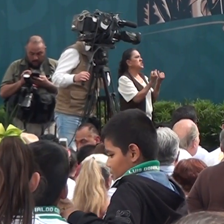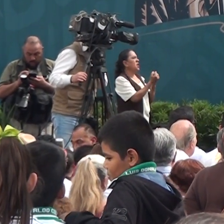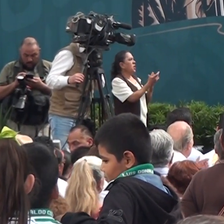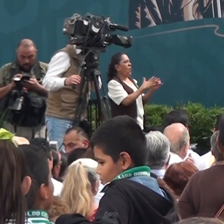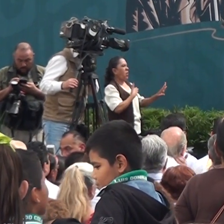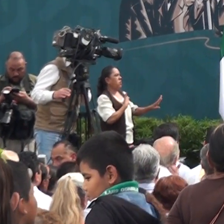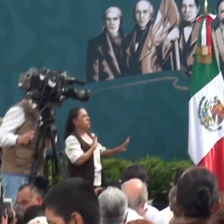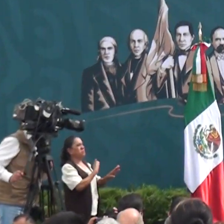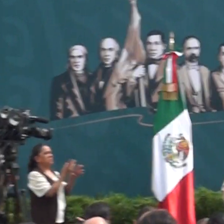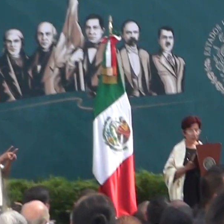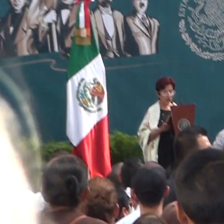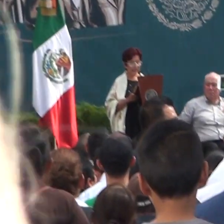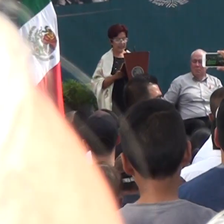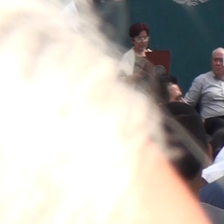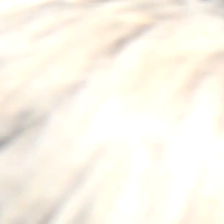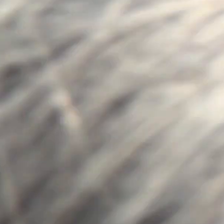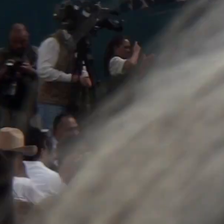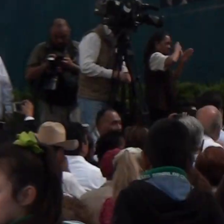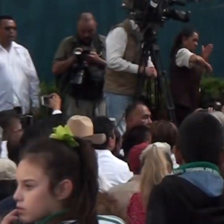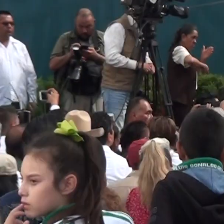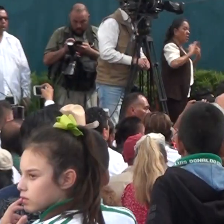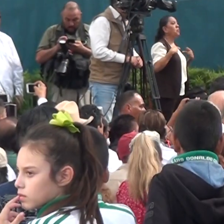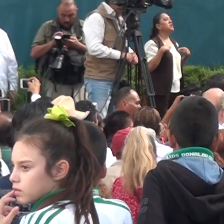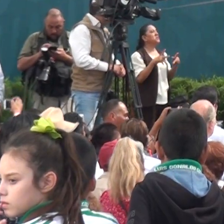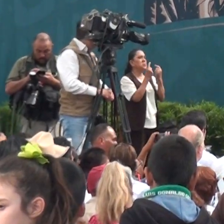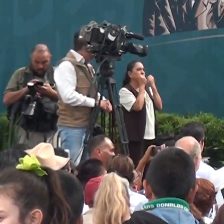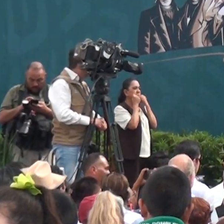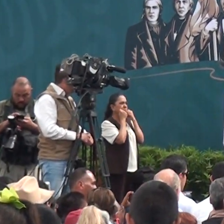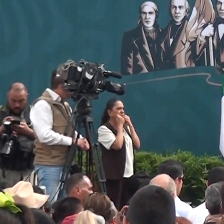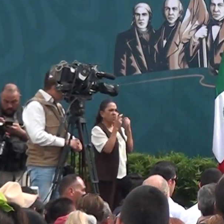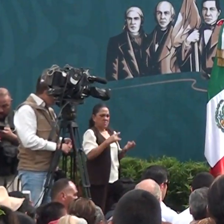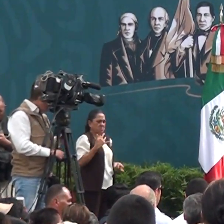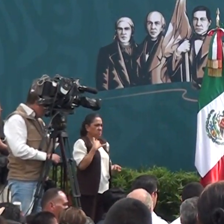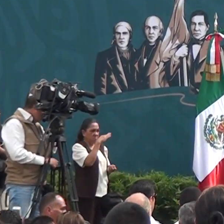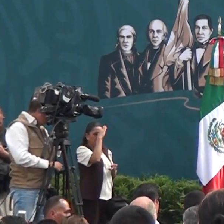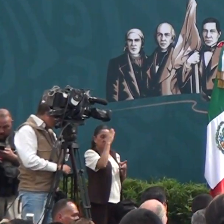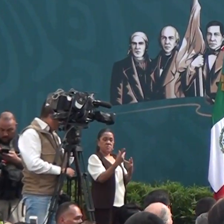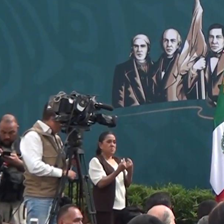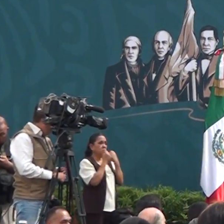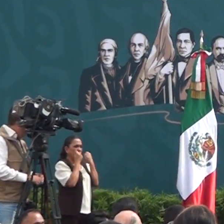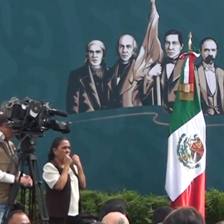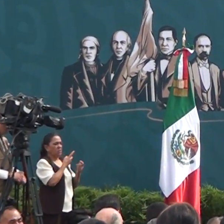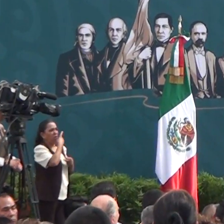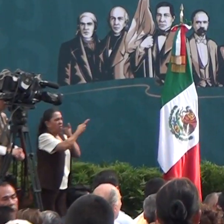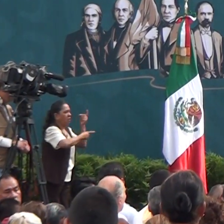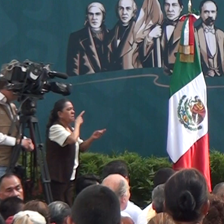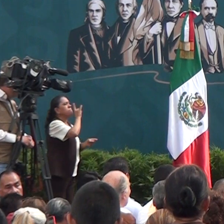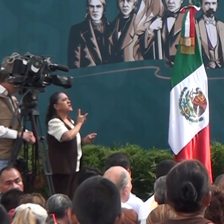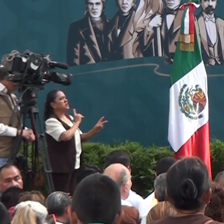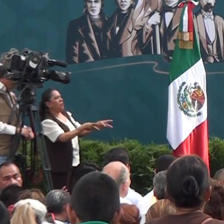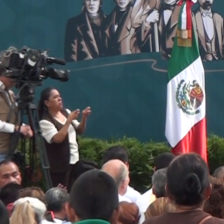nuestra dignidad, pues personas sin escrúpulos ni conciencia nos han mentido,